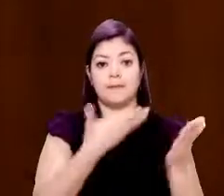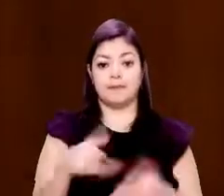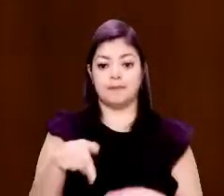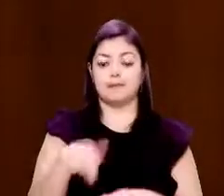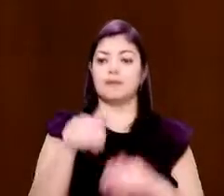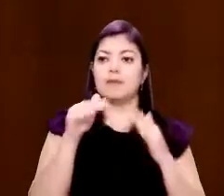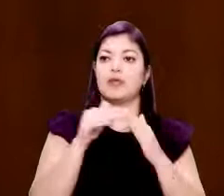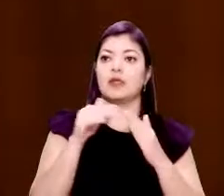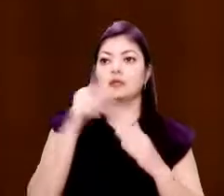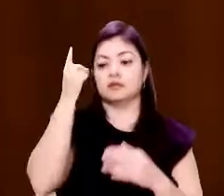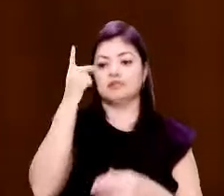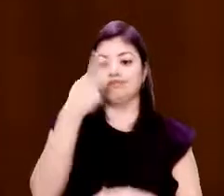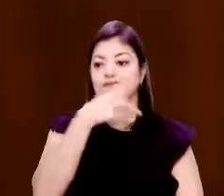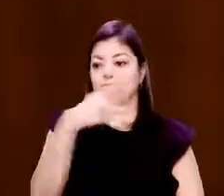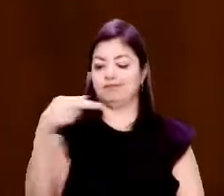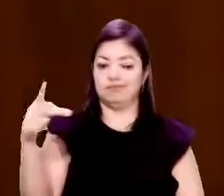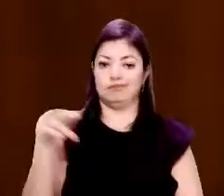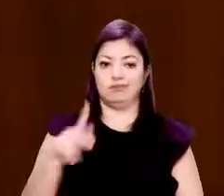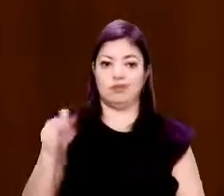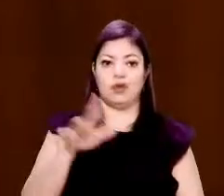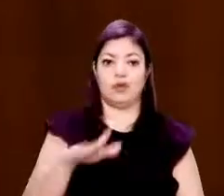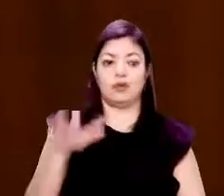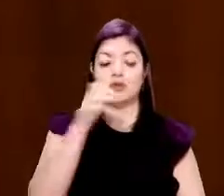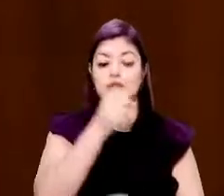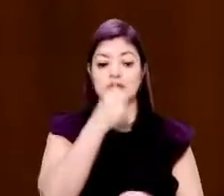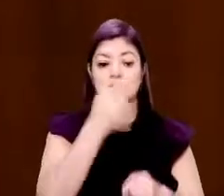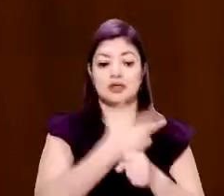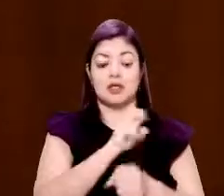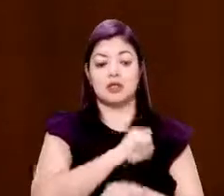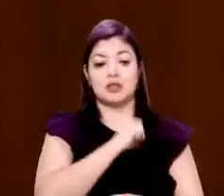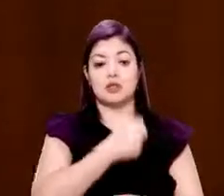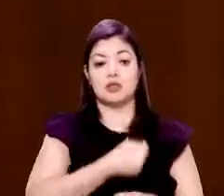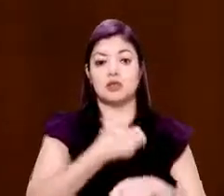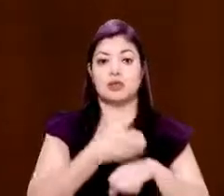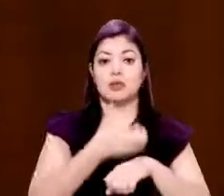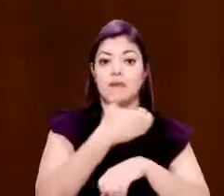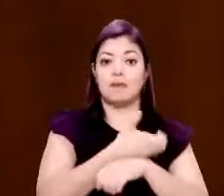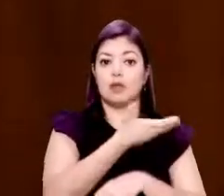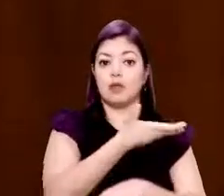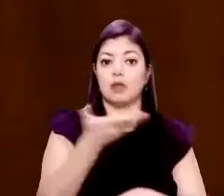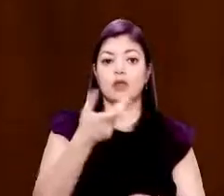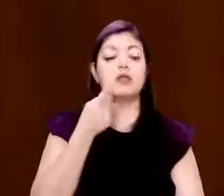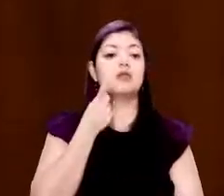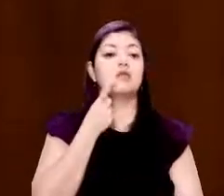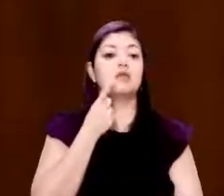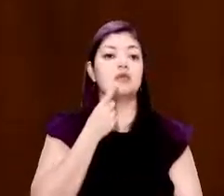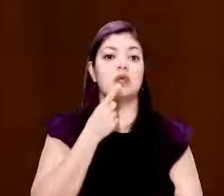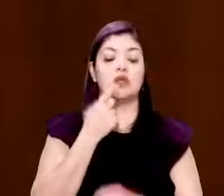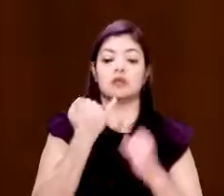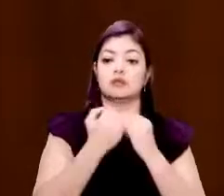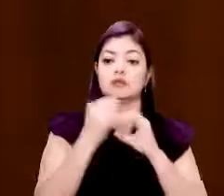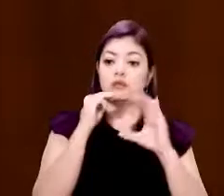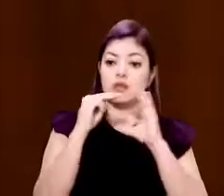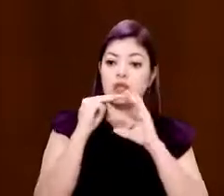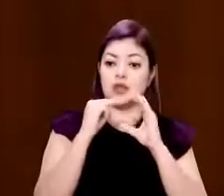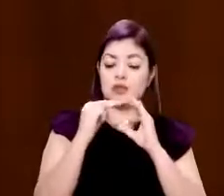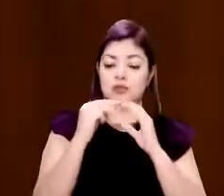Pueblo, secretario de Salud del Estado de México, compañeros diputados, medios de comunicación